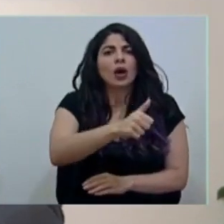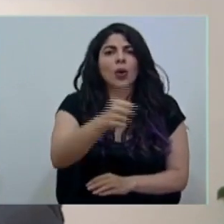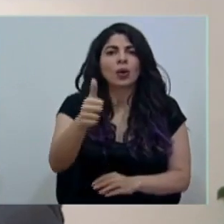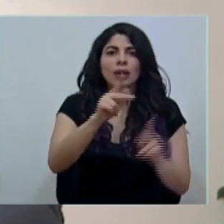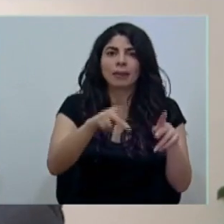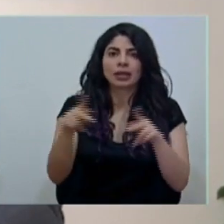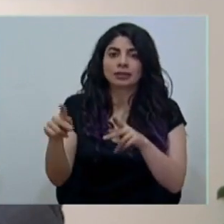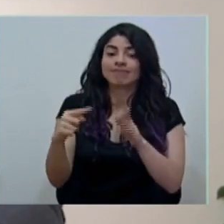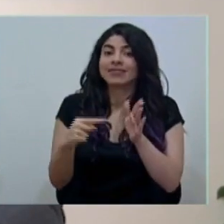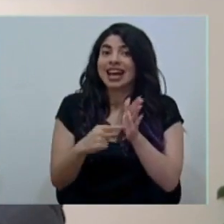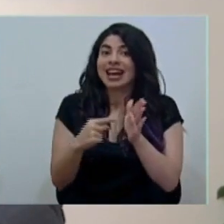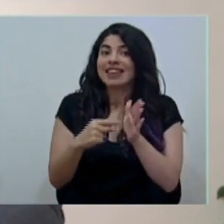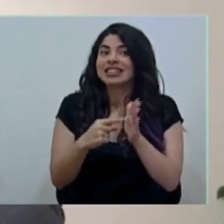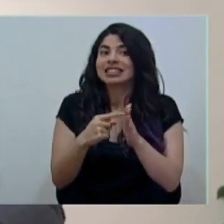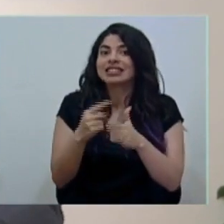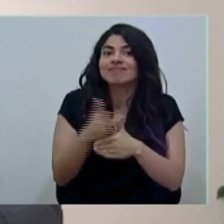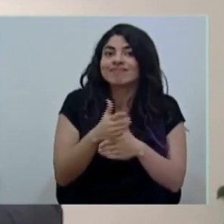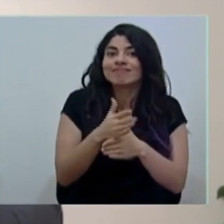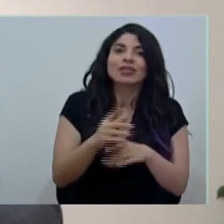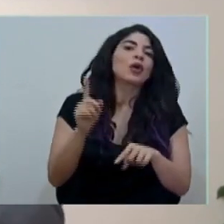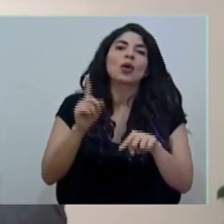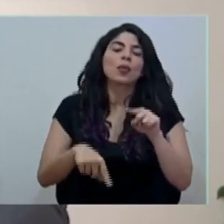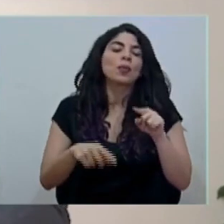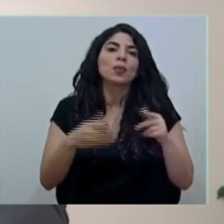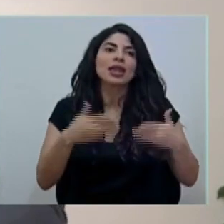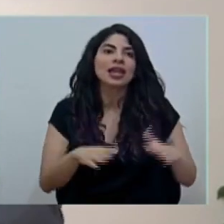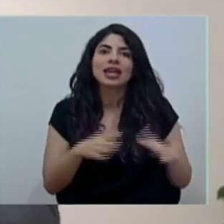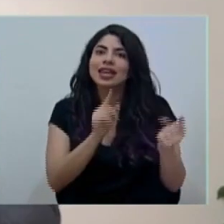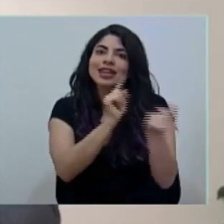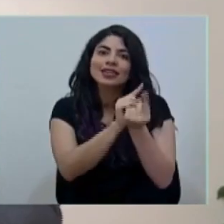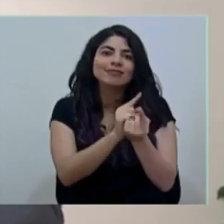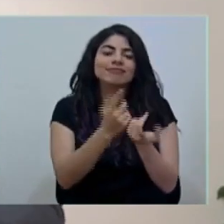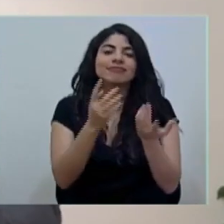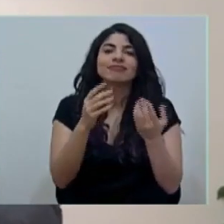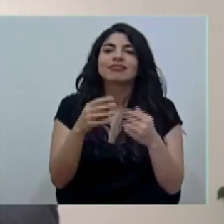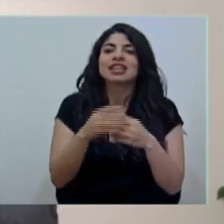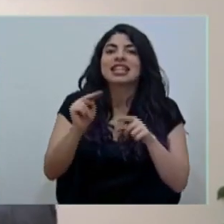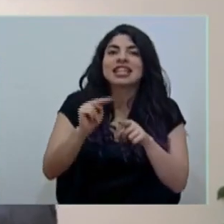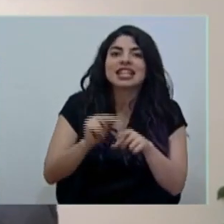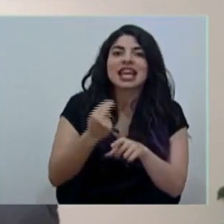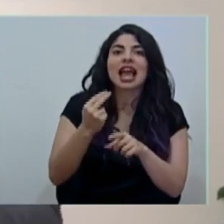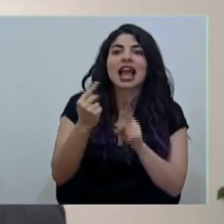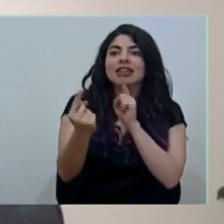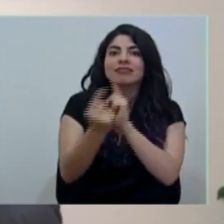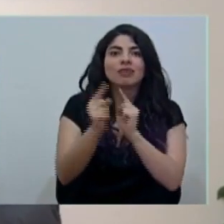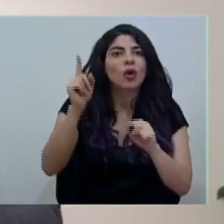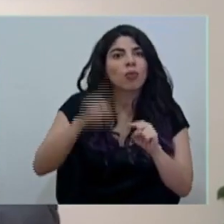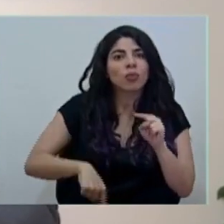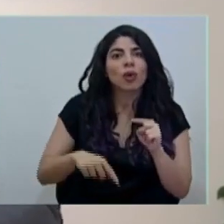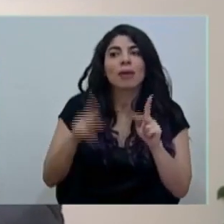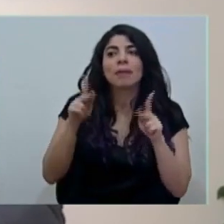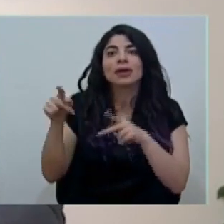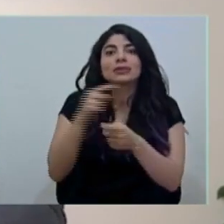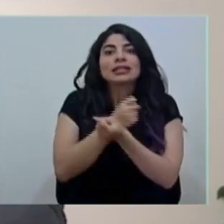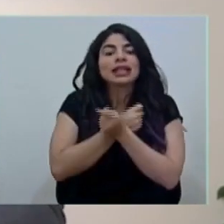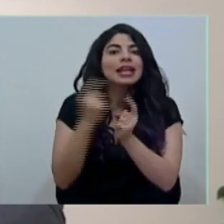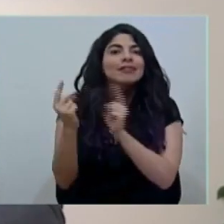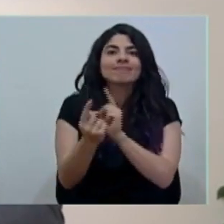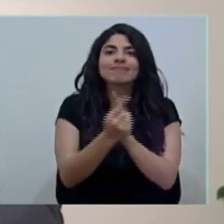y que a veces no pueden compartir, sea con sus hijos, sus hijas, sus nietos y nietas, con sus seres queridos